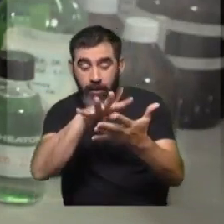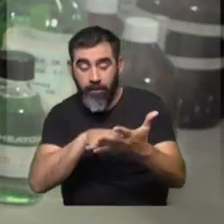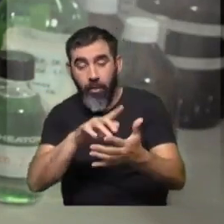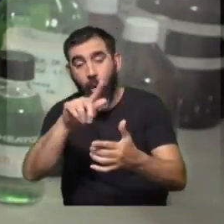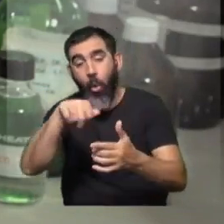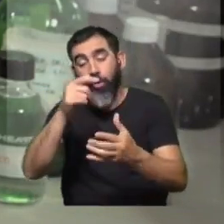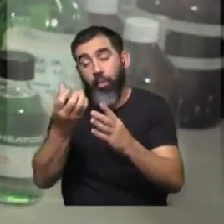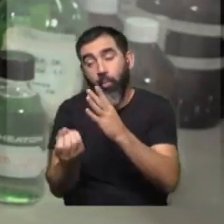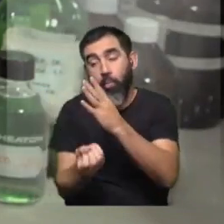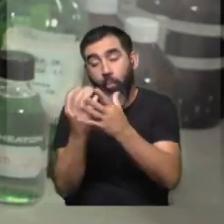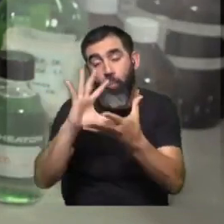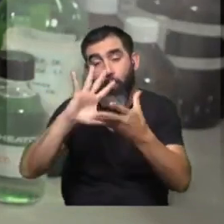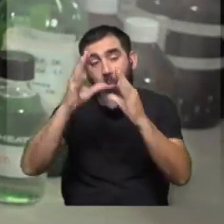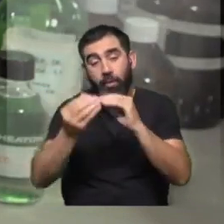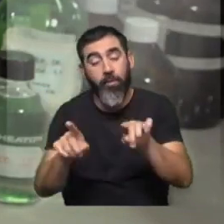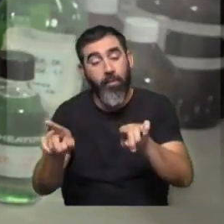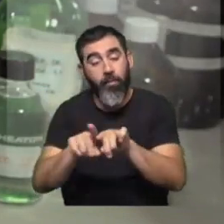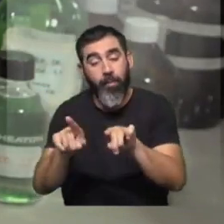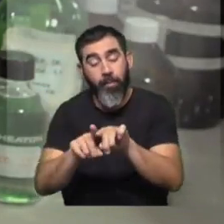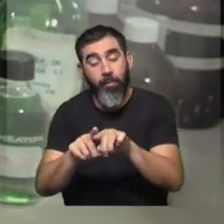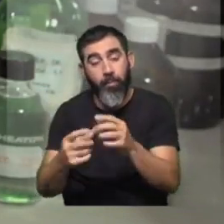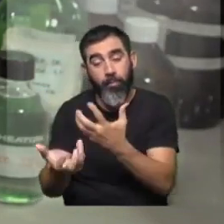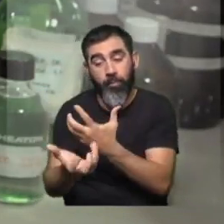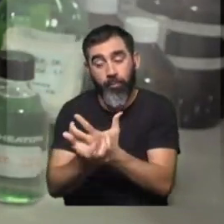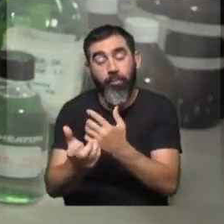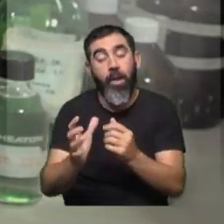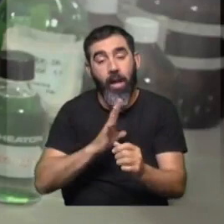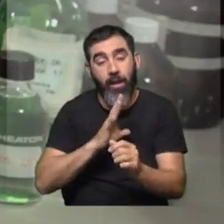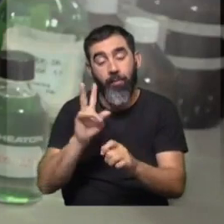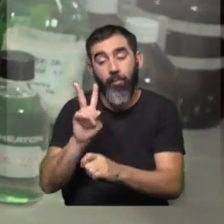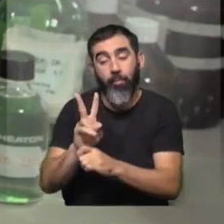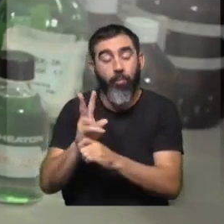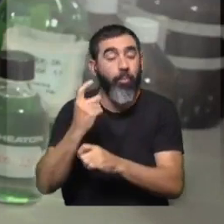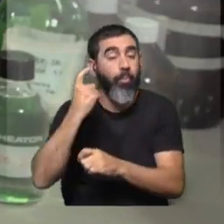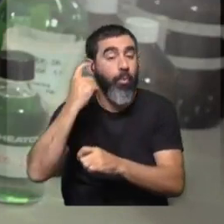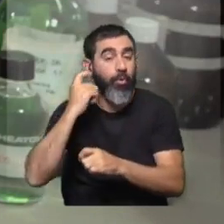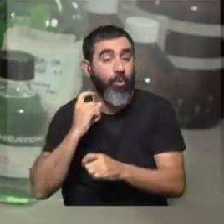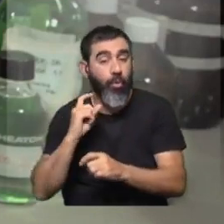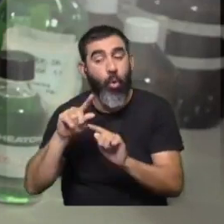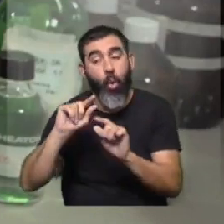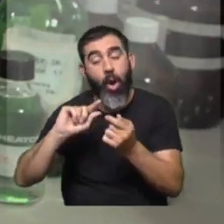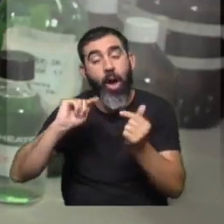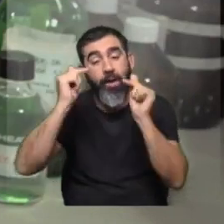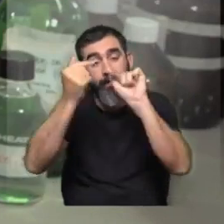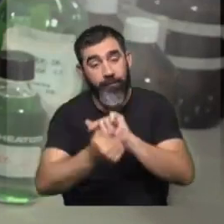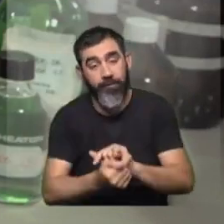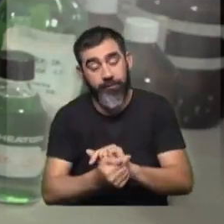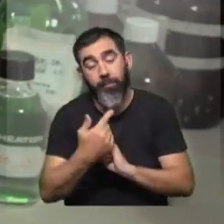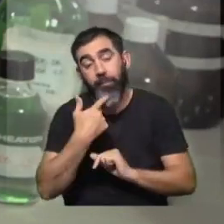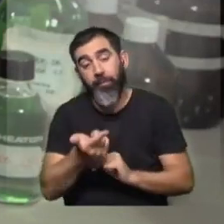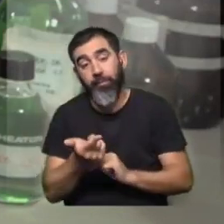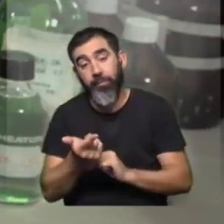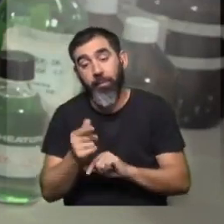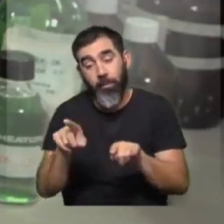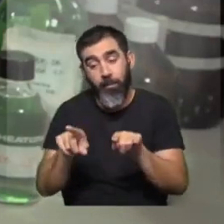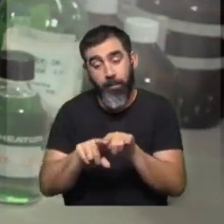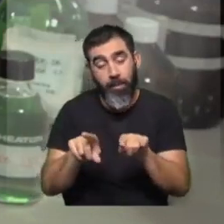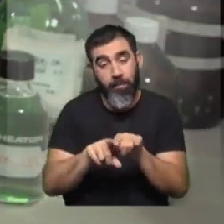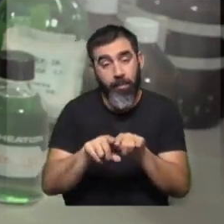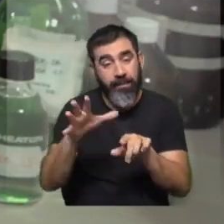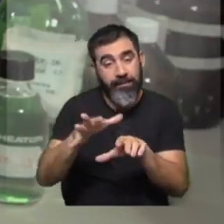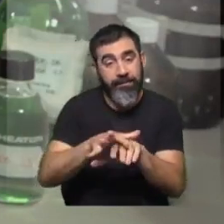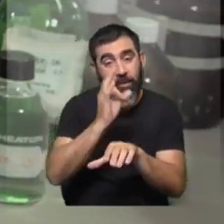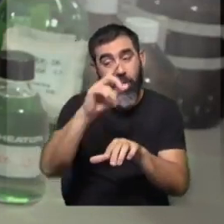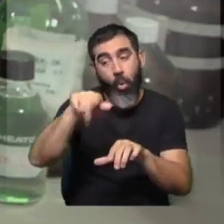otros modelos, pero con la misma toxina, hay efecto neuroprotector, o a la inversa, que para la misma línea celular, pero